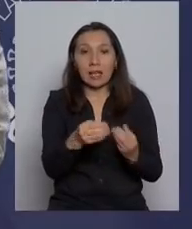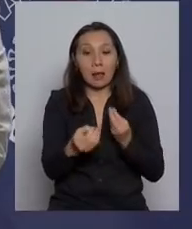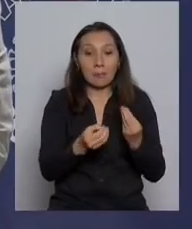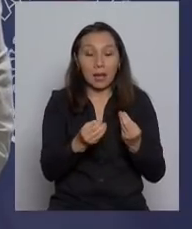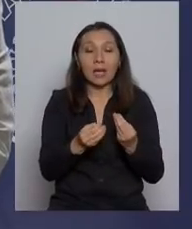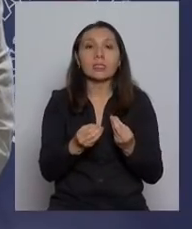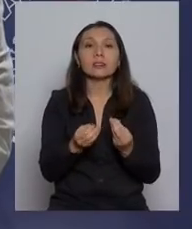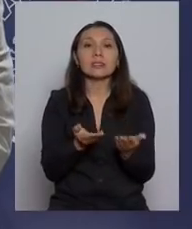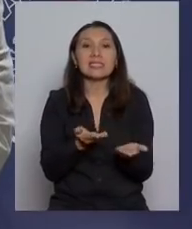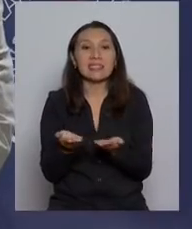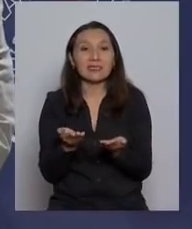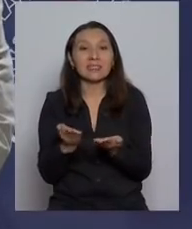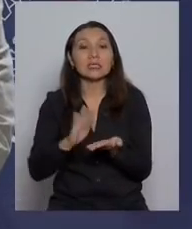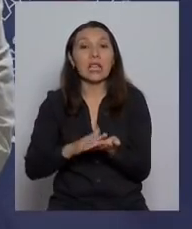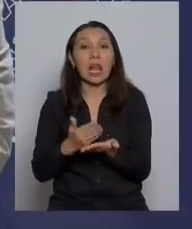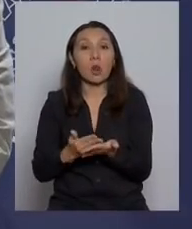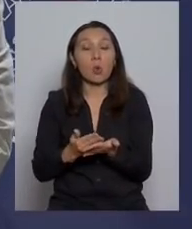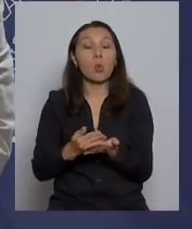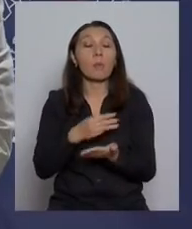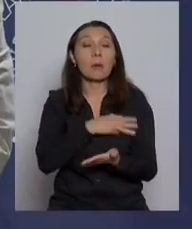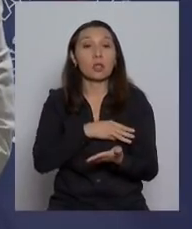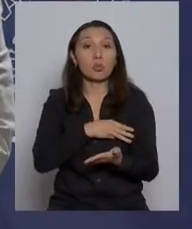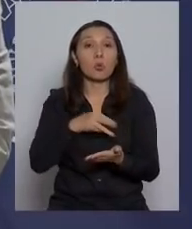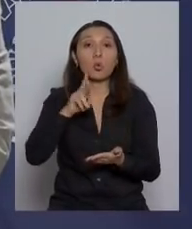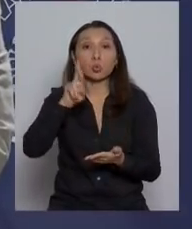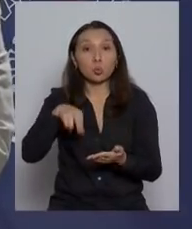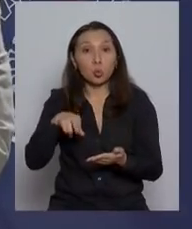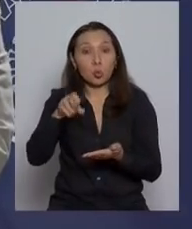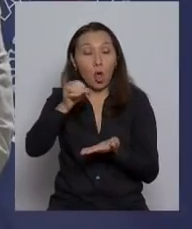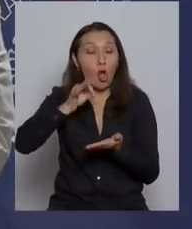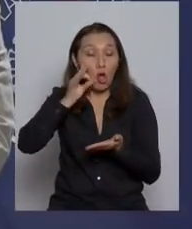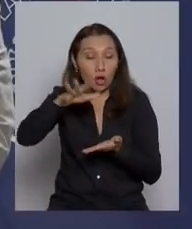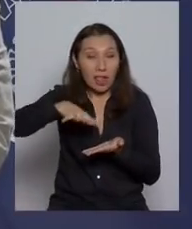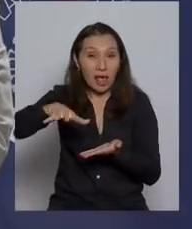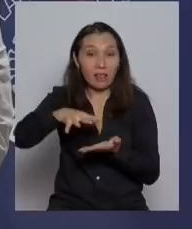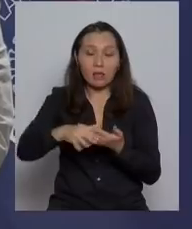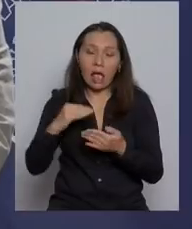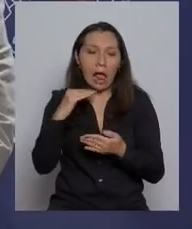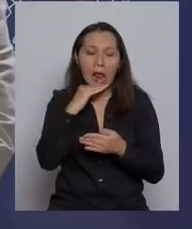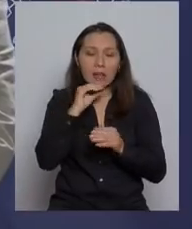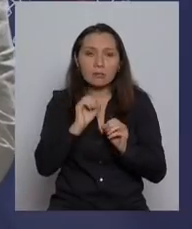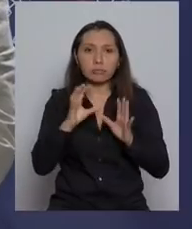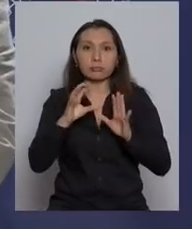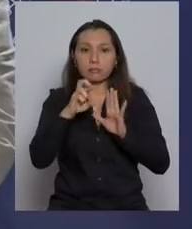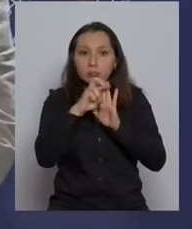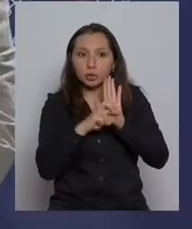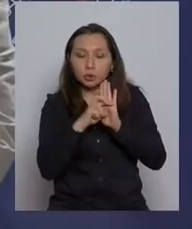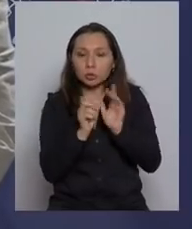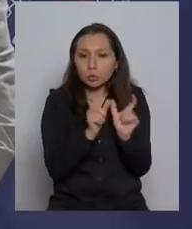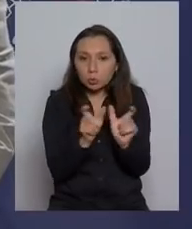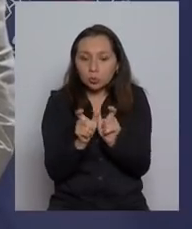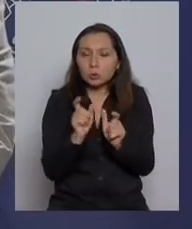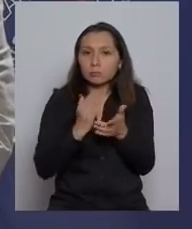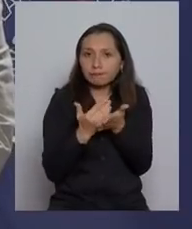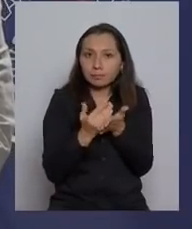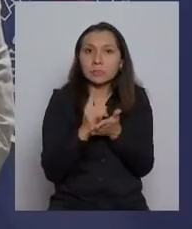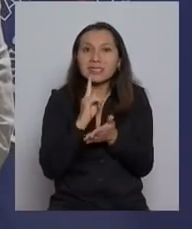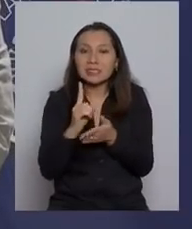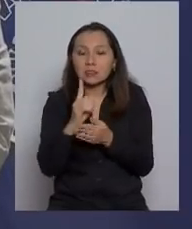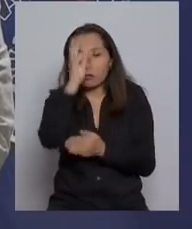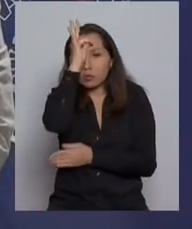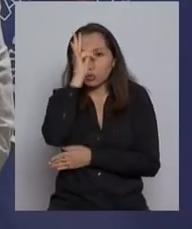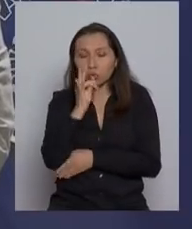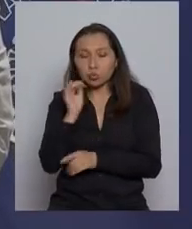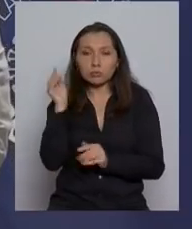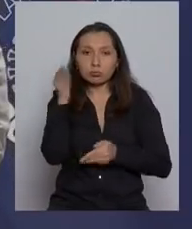el Servicio de Salud Metropolitano Sur Oriente, se activó un protocolo inmediatamente para poder contar con funcionarios,